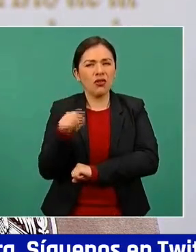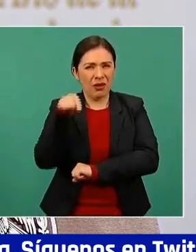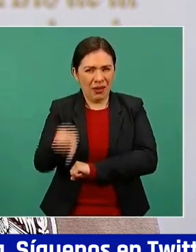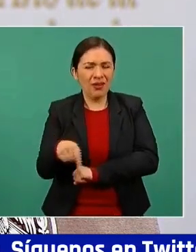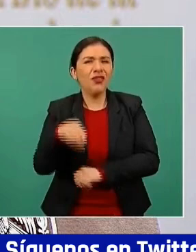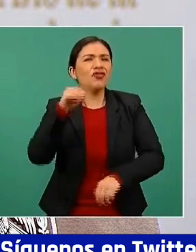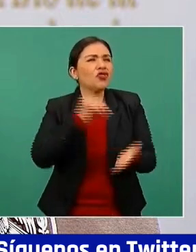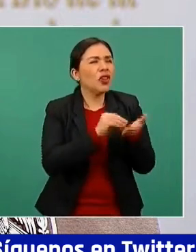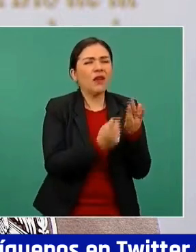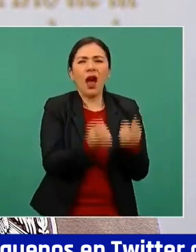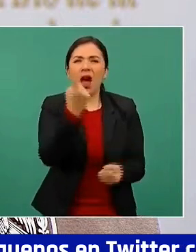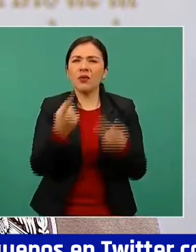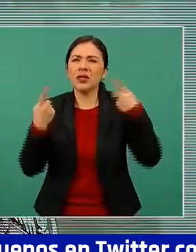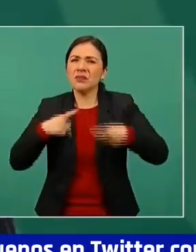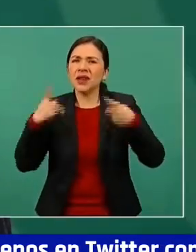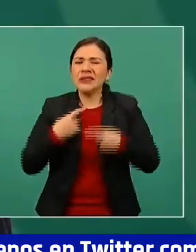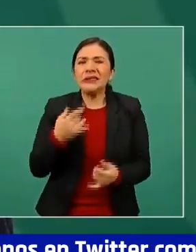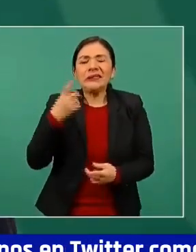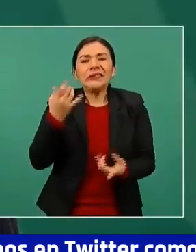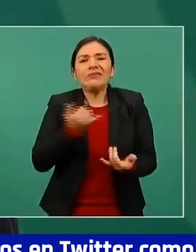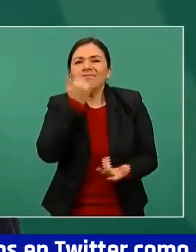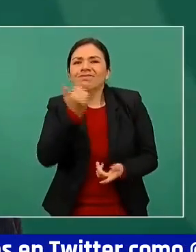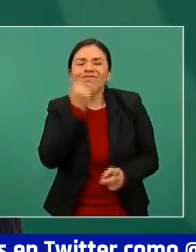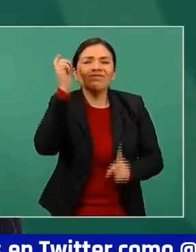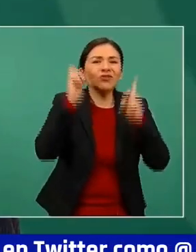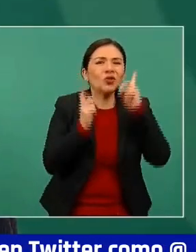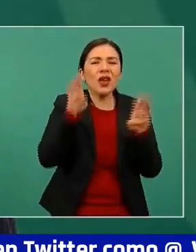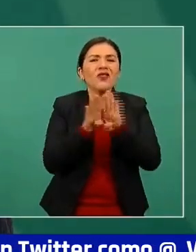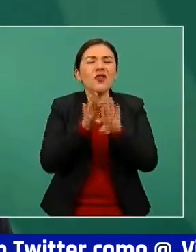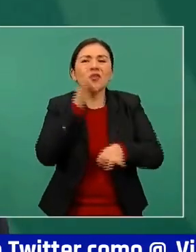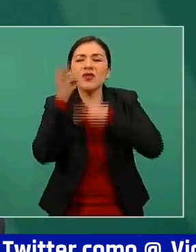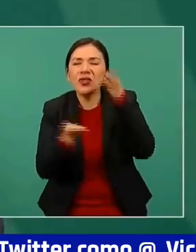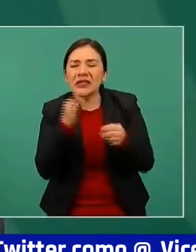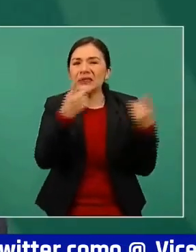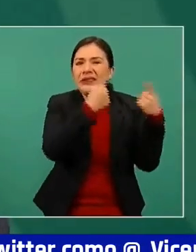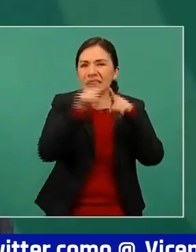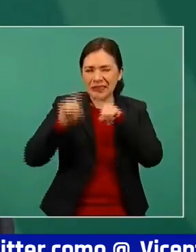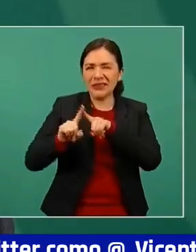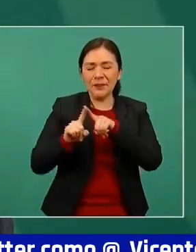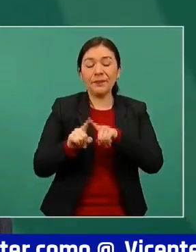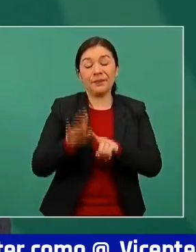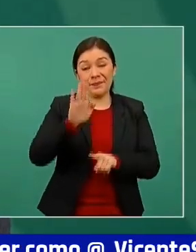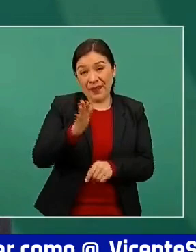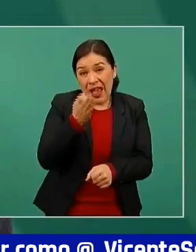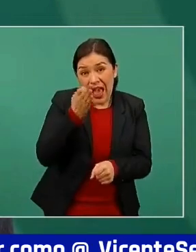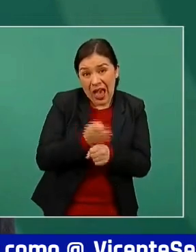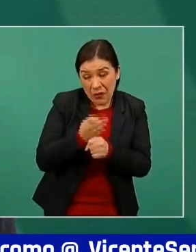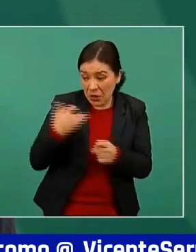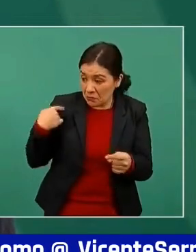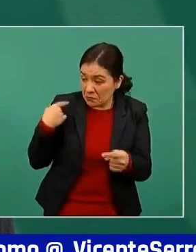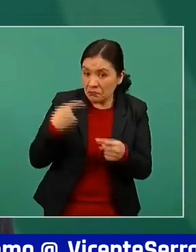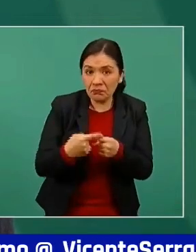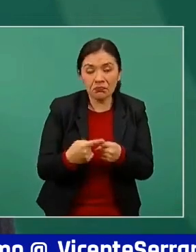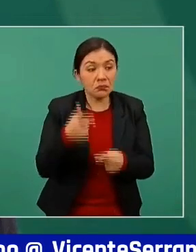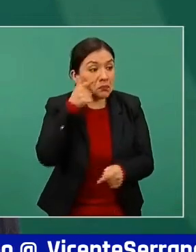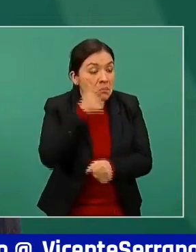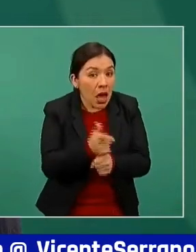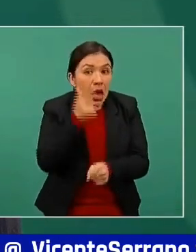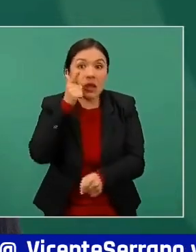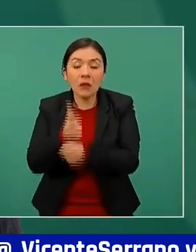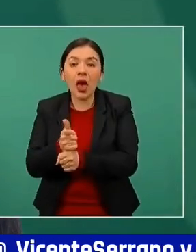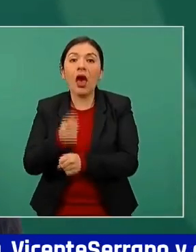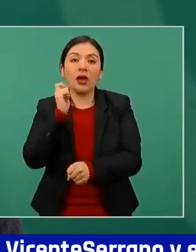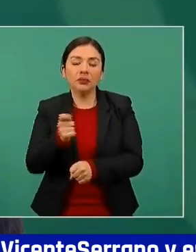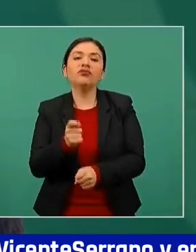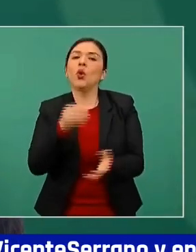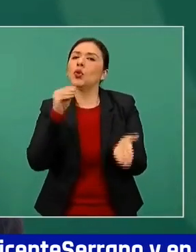inquietud en circuitos financieros, en noticias, etcétera. Hasta el momento, la evidencia sigue siendo